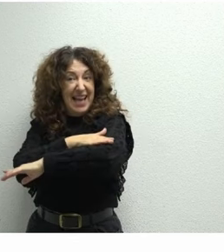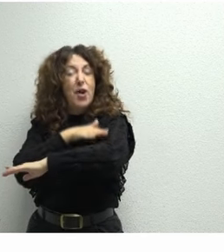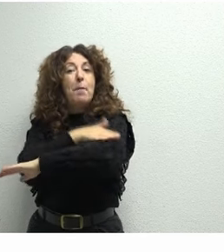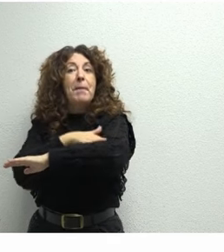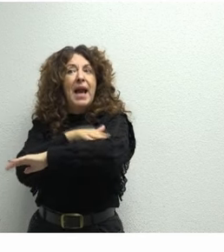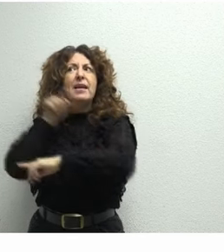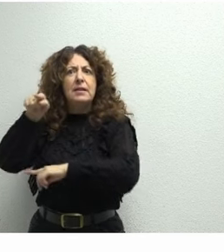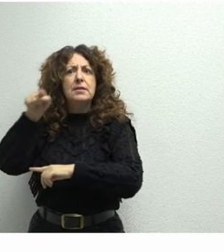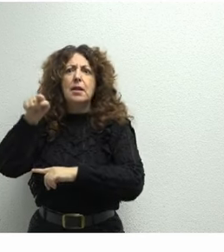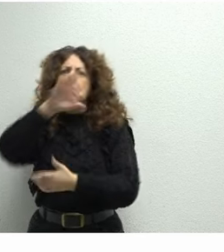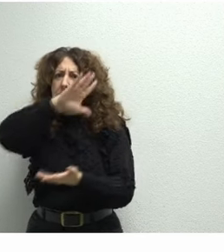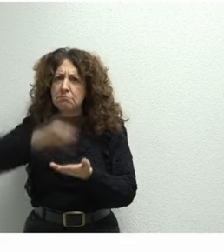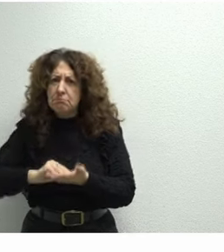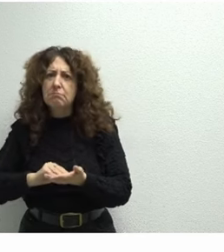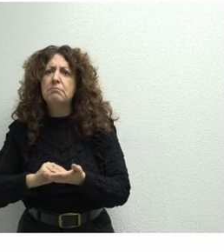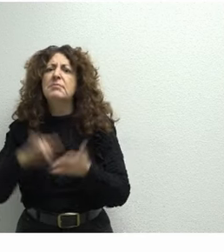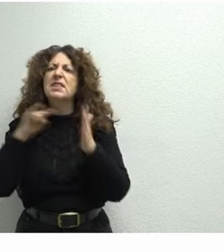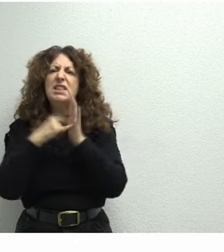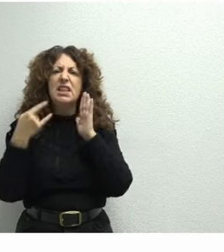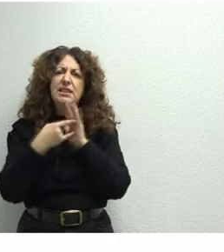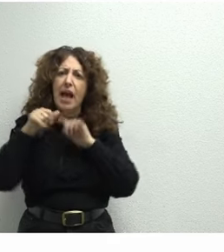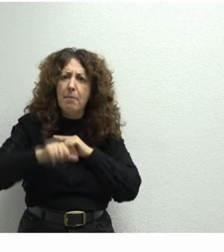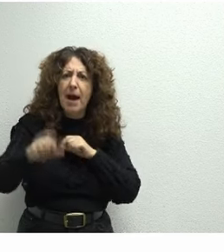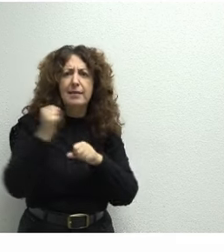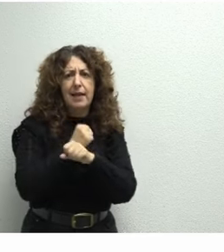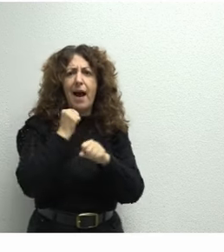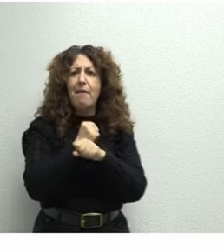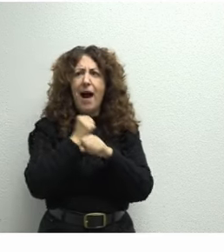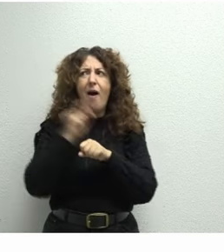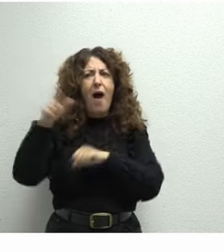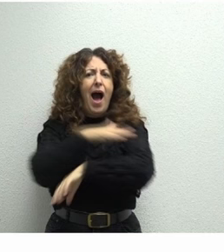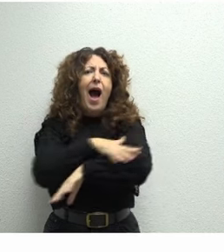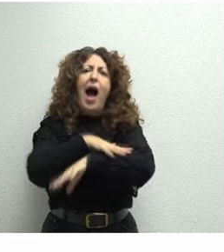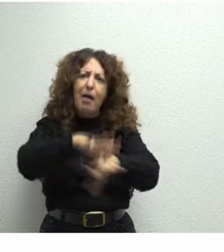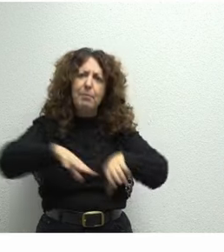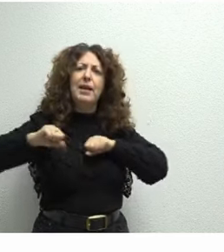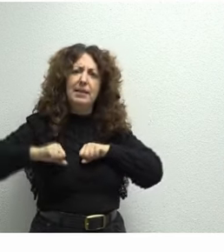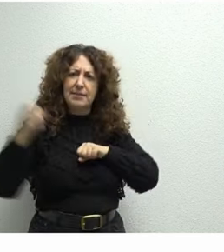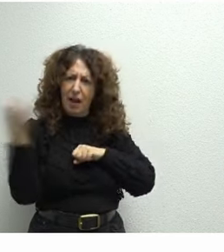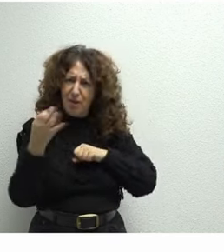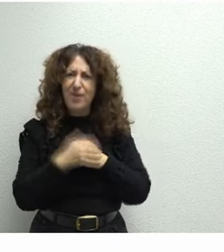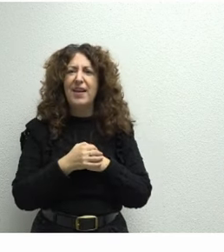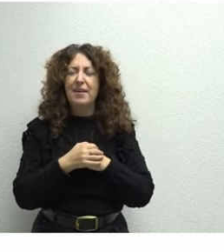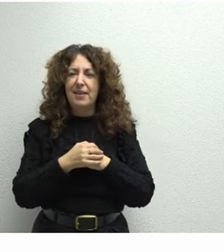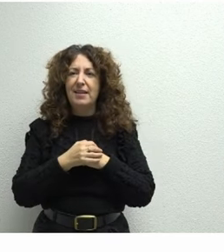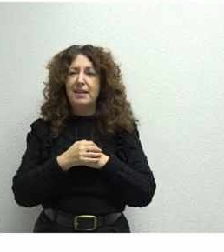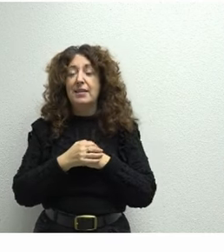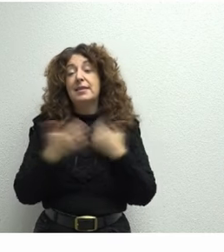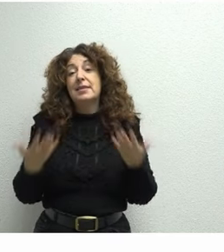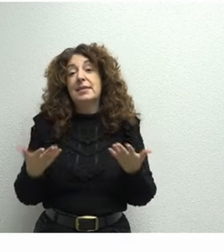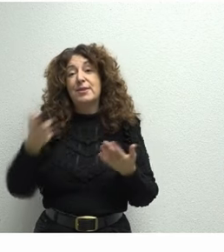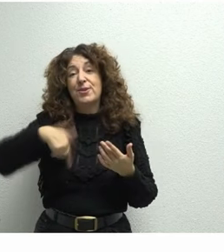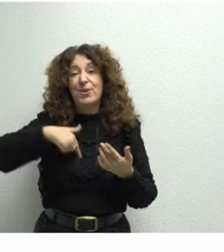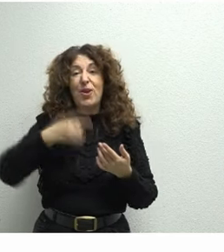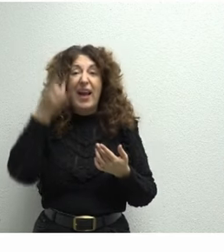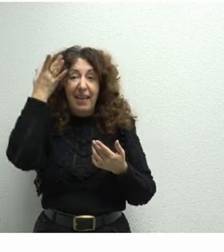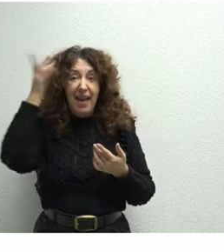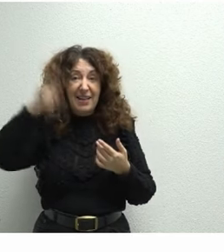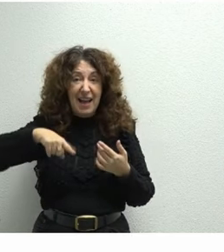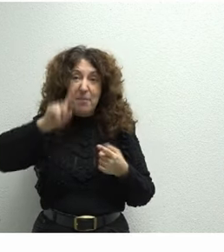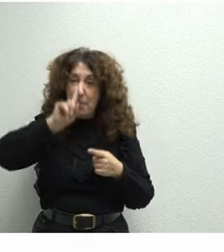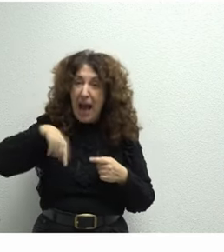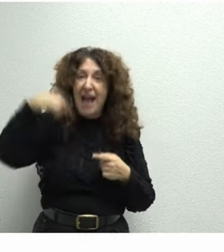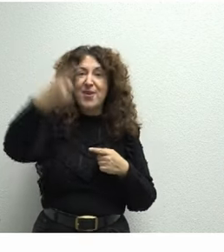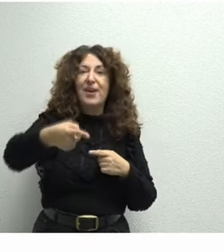posibles eh sistemas de trabajo que se podían asumir desde la administración pública y también teníamos la idea de en el próximo